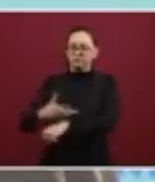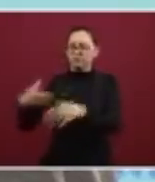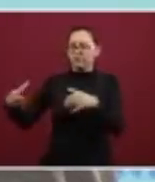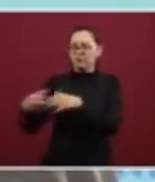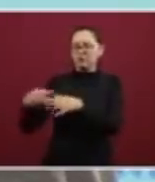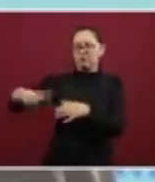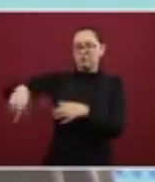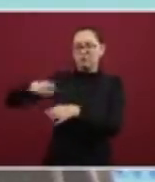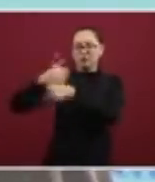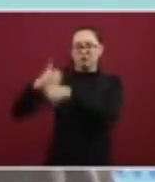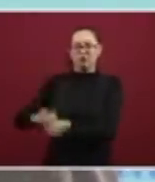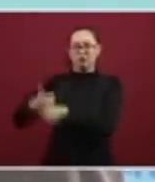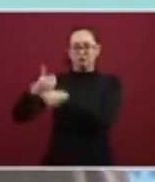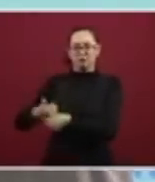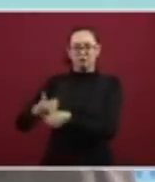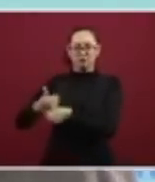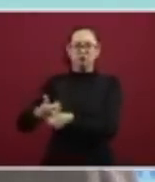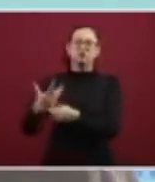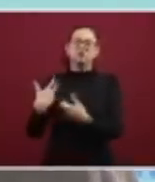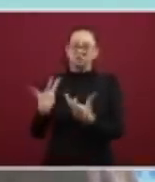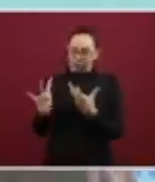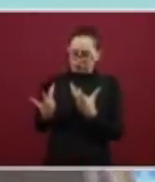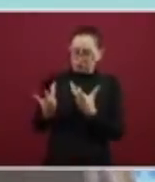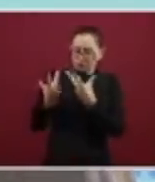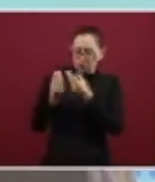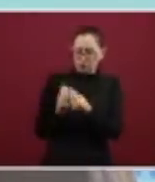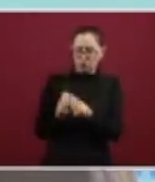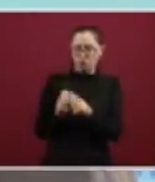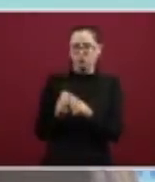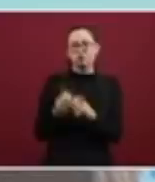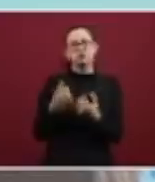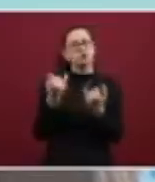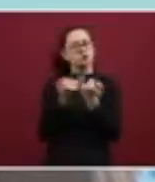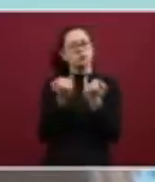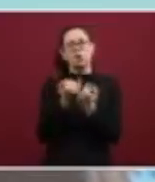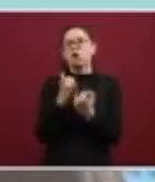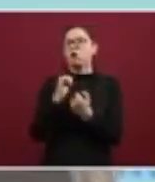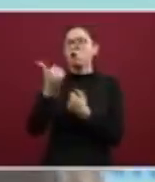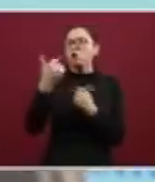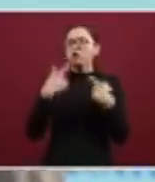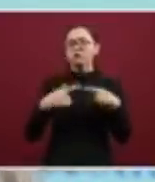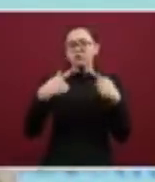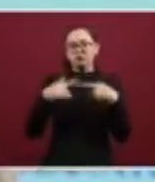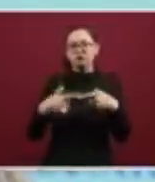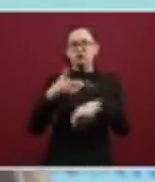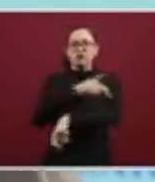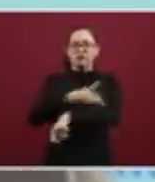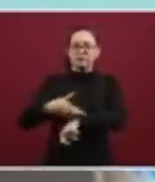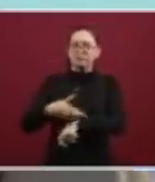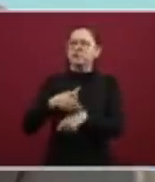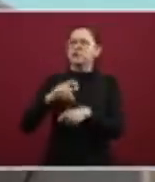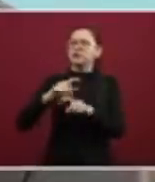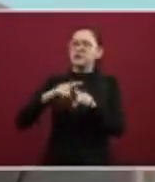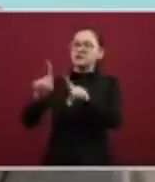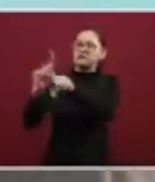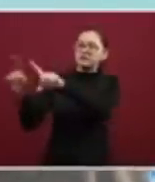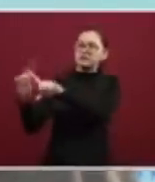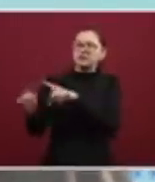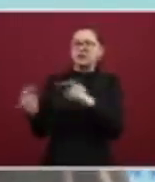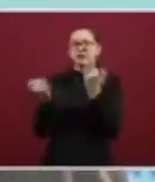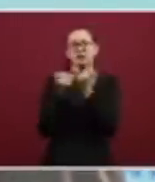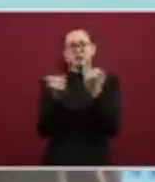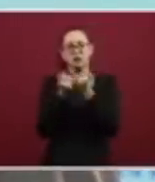víctimas de desaparición, así como familiares, de fuentes abiertas, de investigaciones periodísticas, de investigaciones